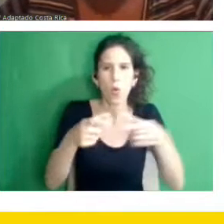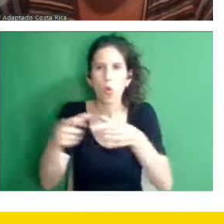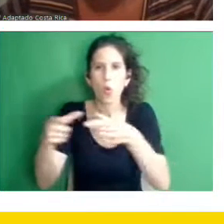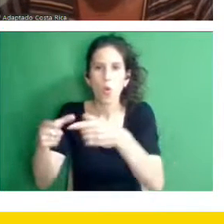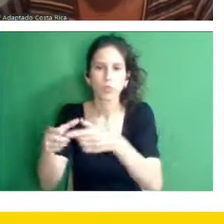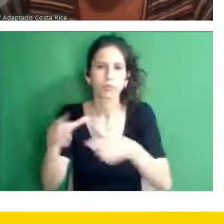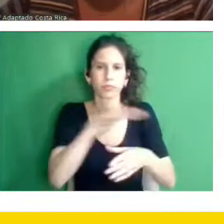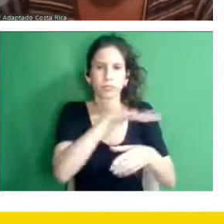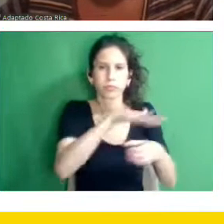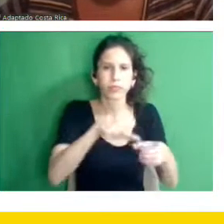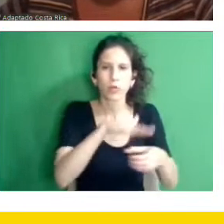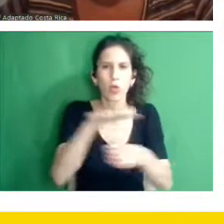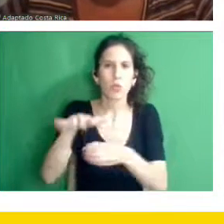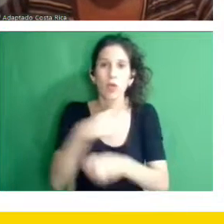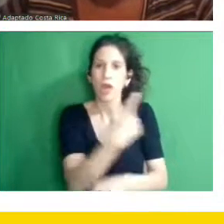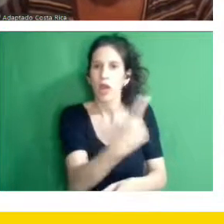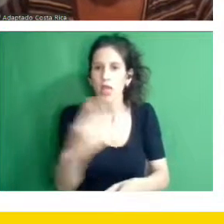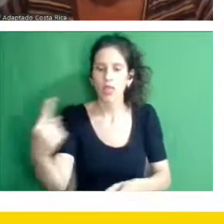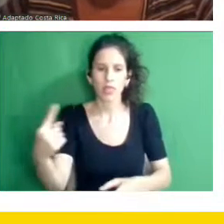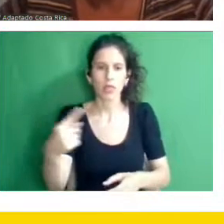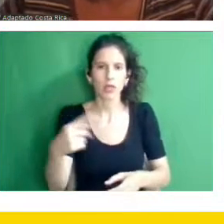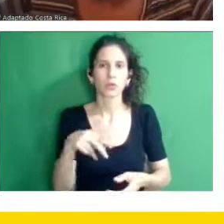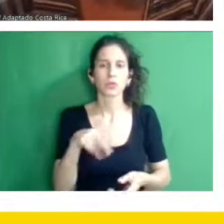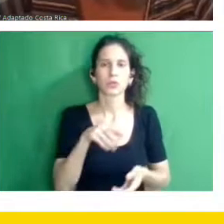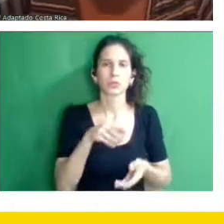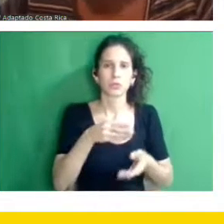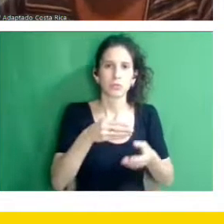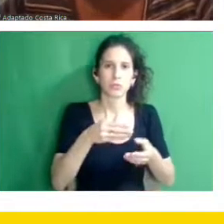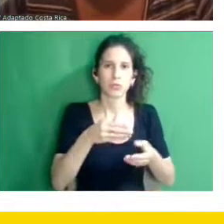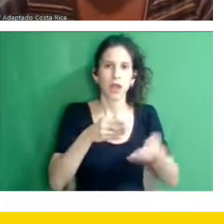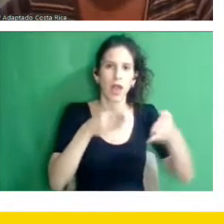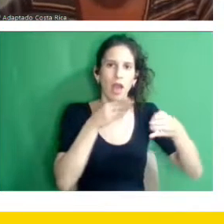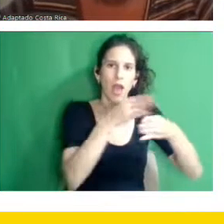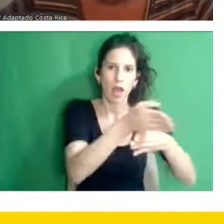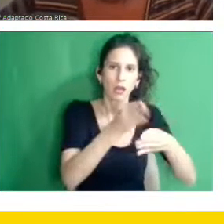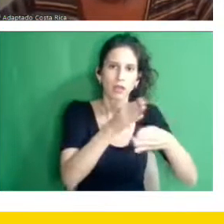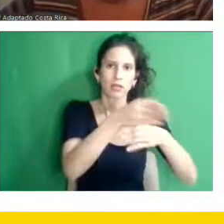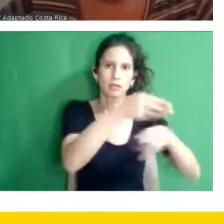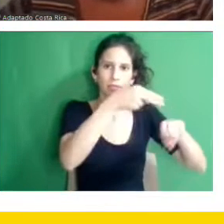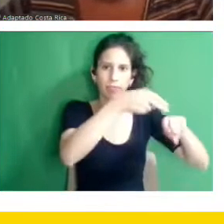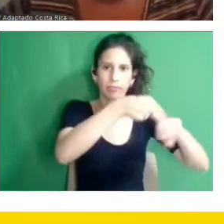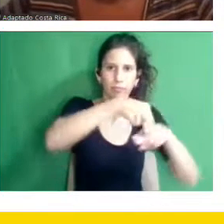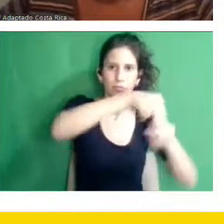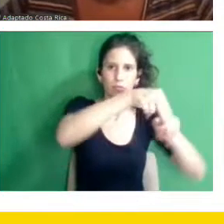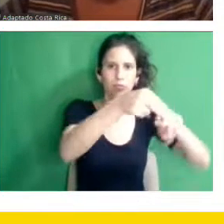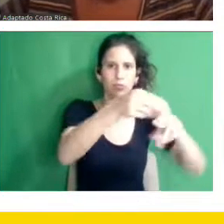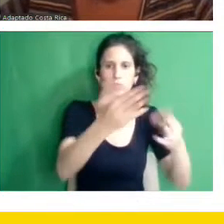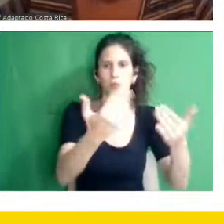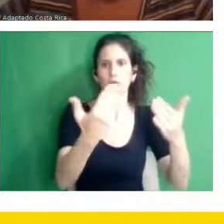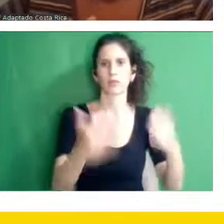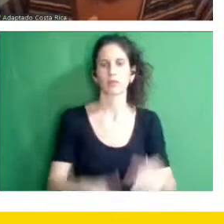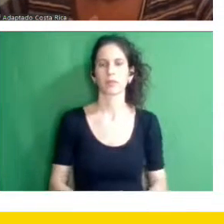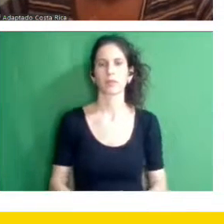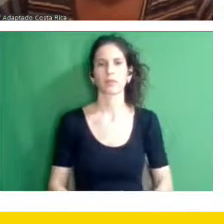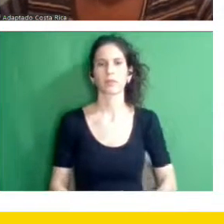sido una experiencia súper bonita. Es definitivamente un trabajo articulado, no es algo